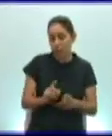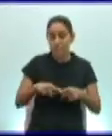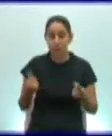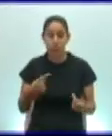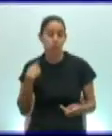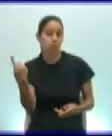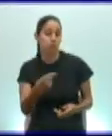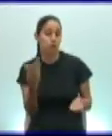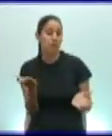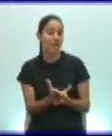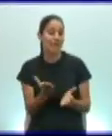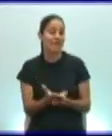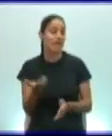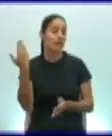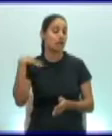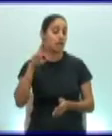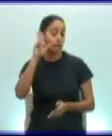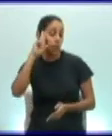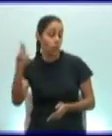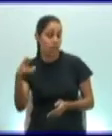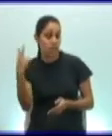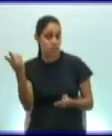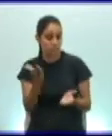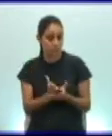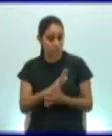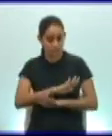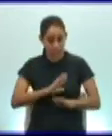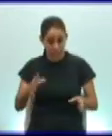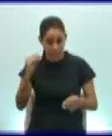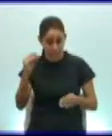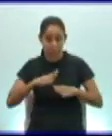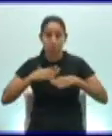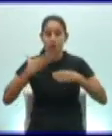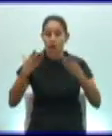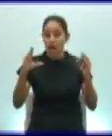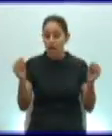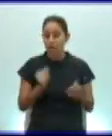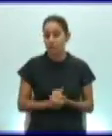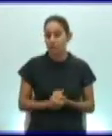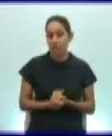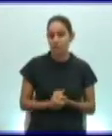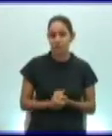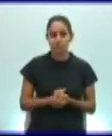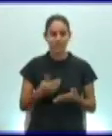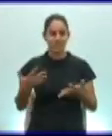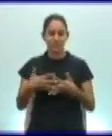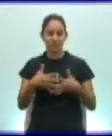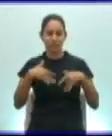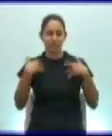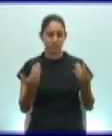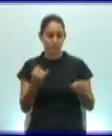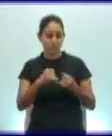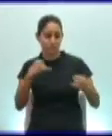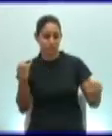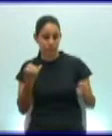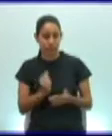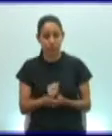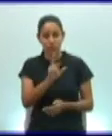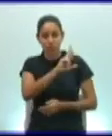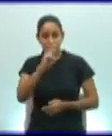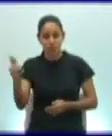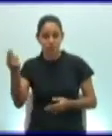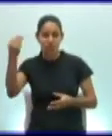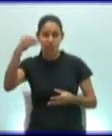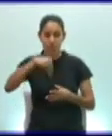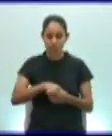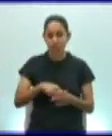recuerden la segunda clase, ya habíamos hablado de cuál era la reacción, tanto del imperialismo como la contrarrevolución interna ante aquellas primeras